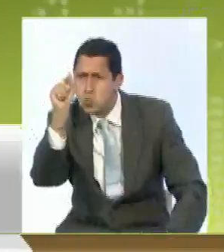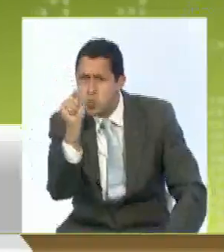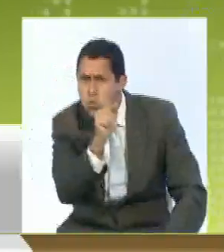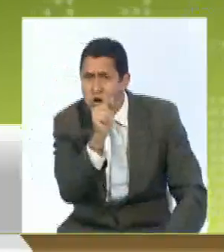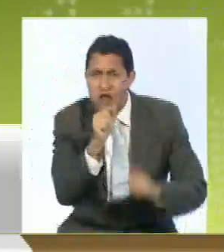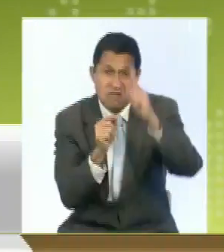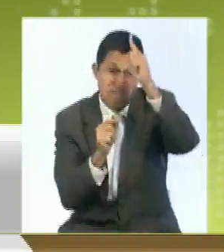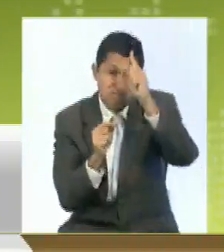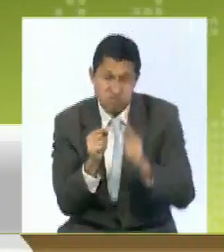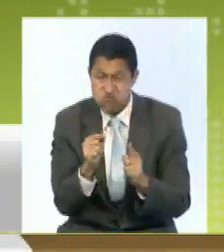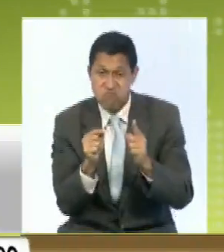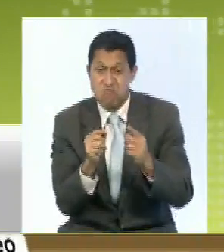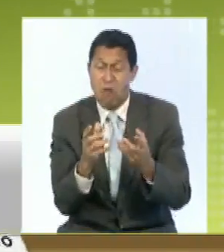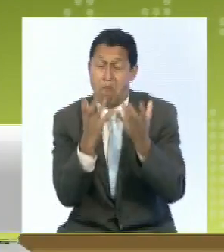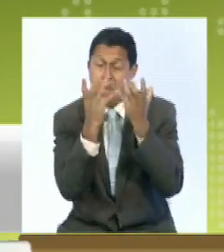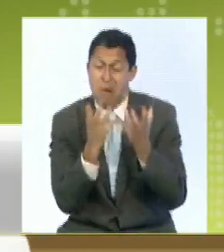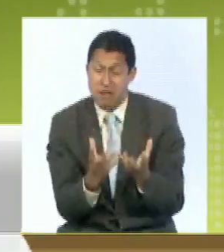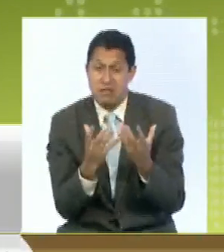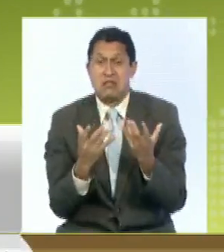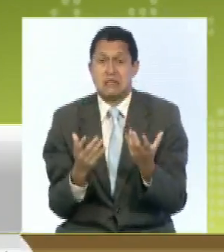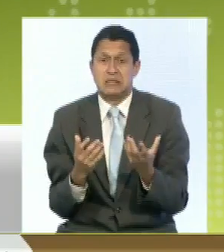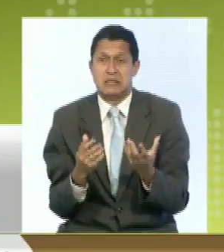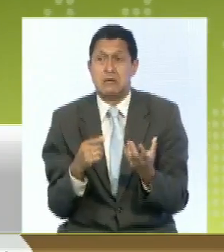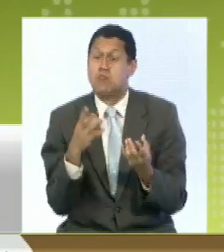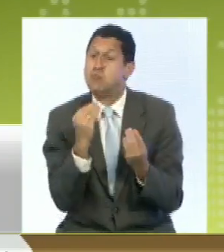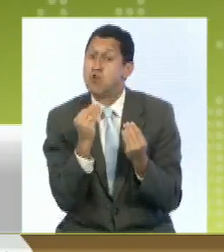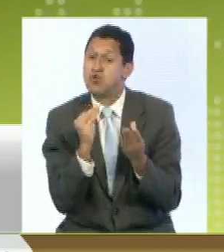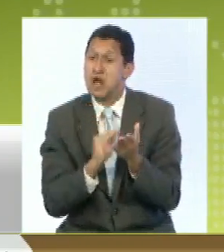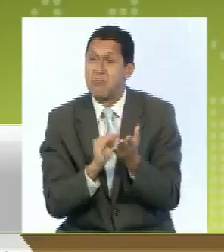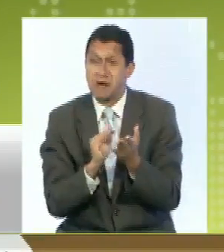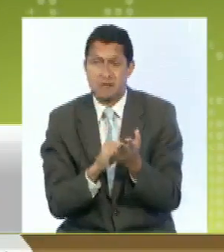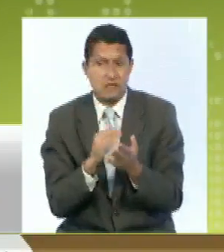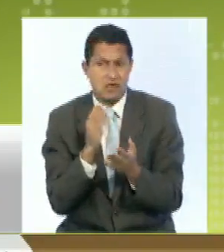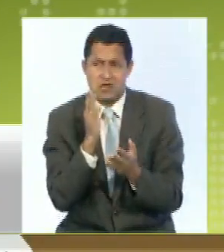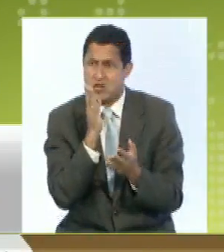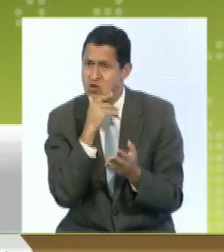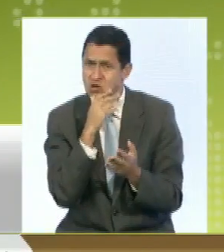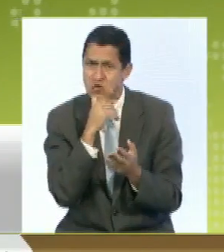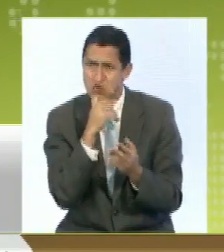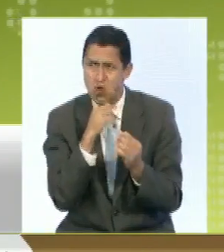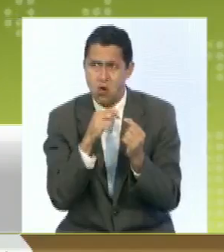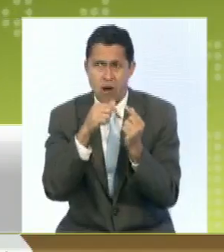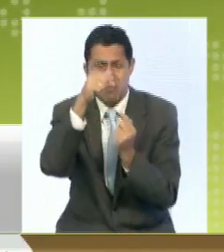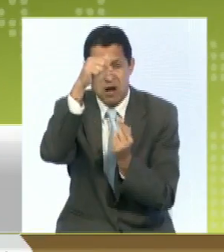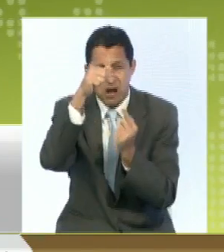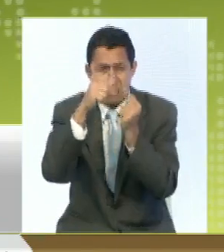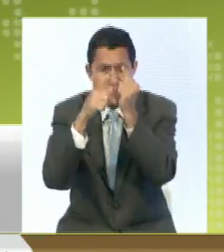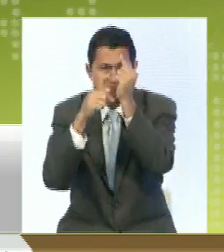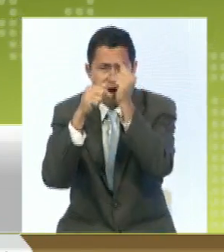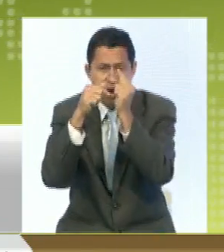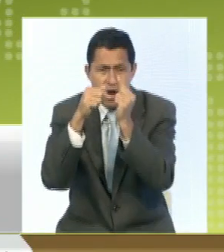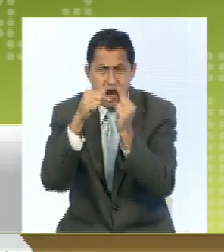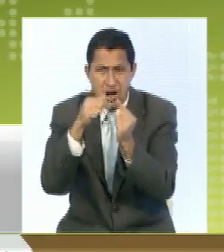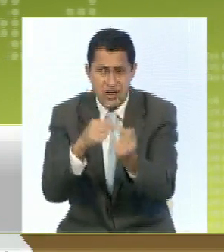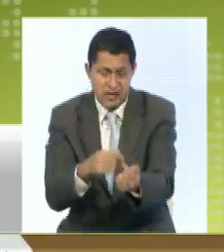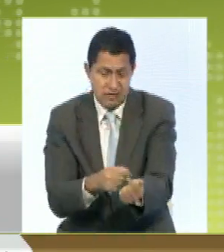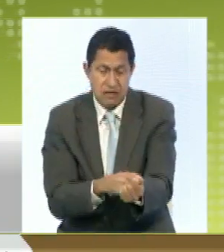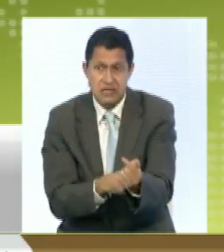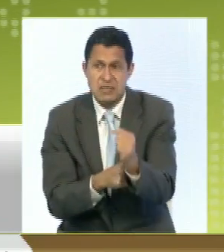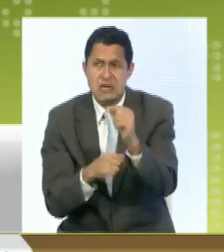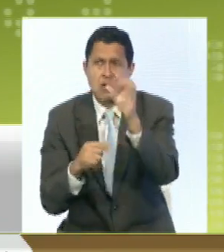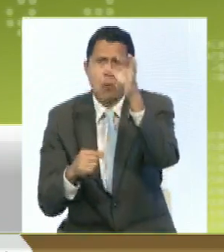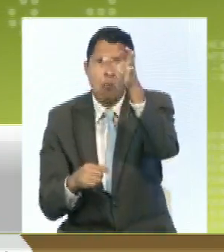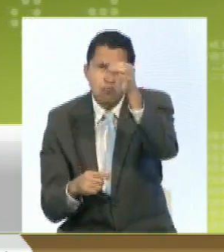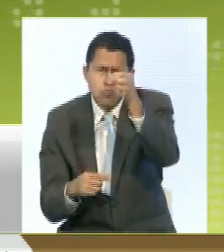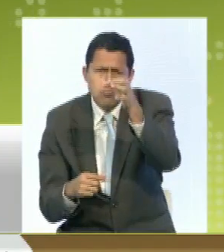el lado izquierdo muchas veces estas venas no presentan válvulas porque las venas a diferencia de las arterias presentan